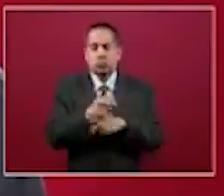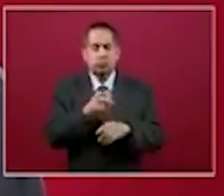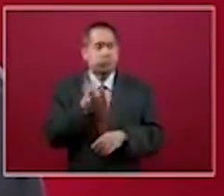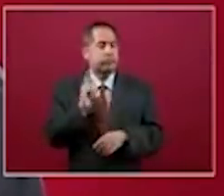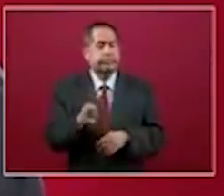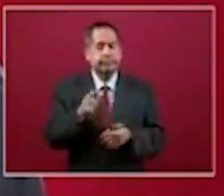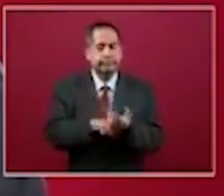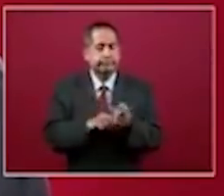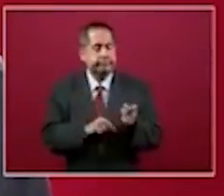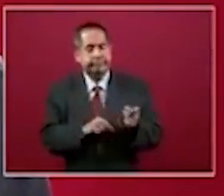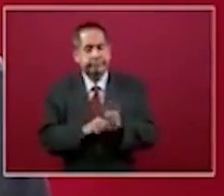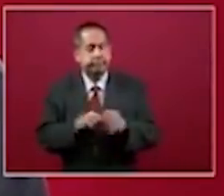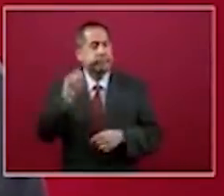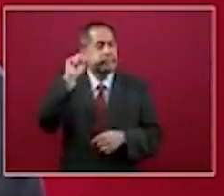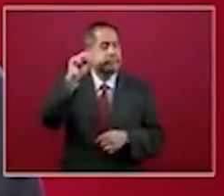tener